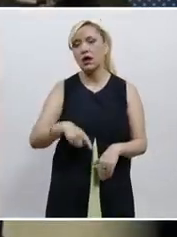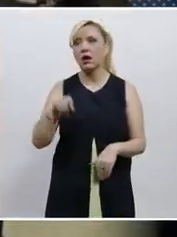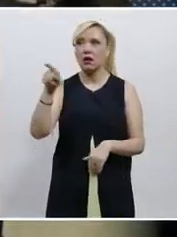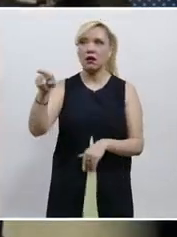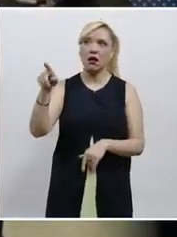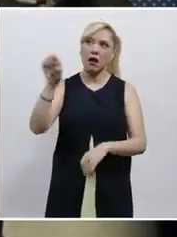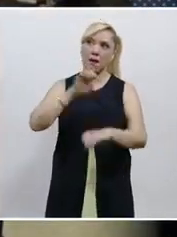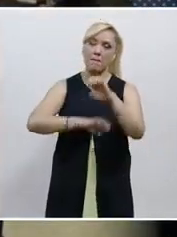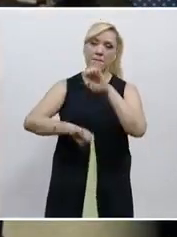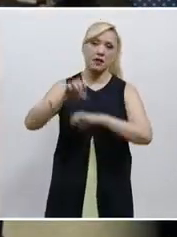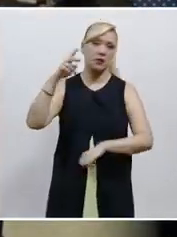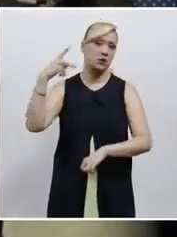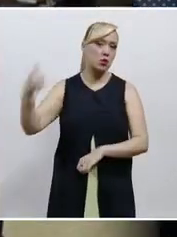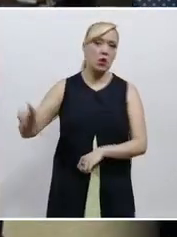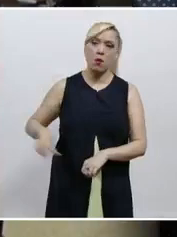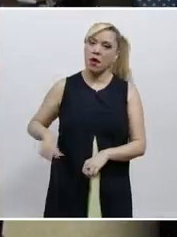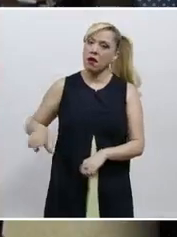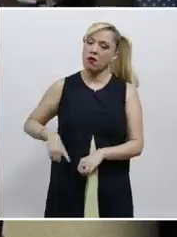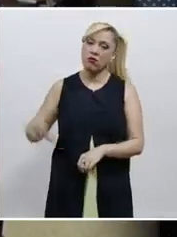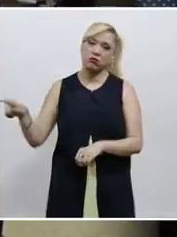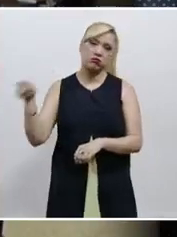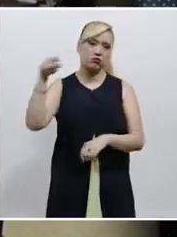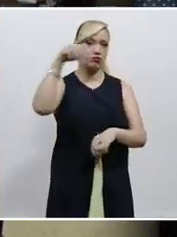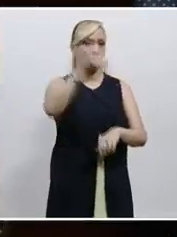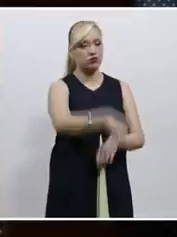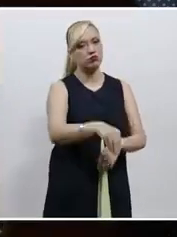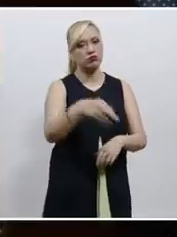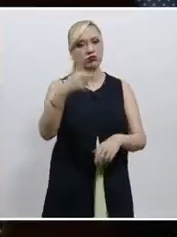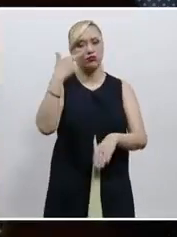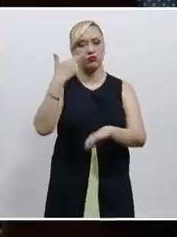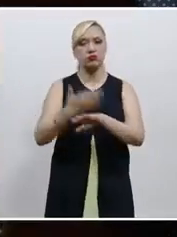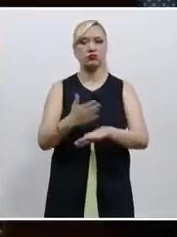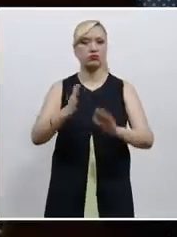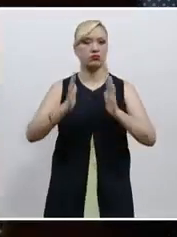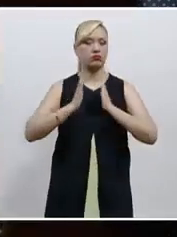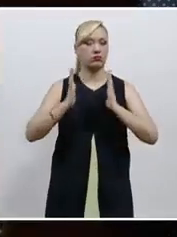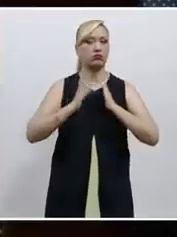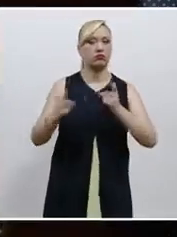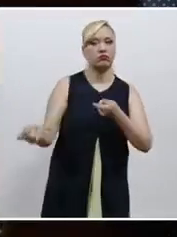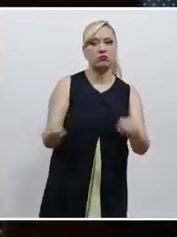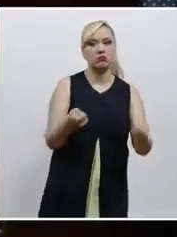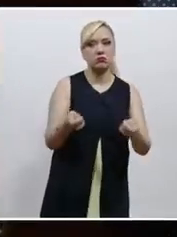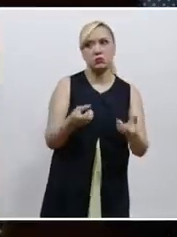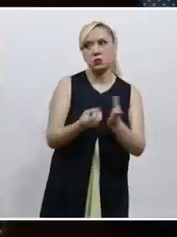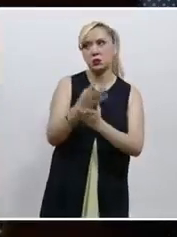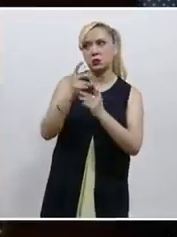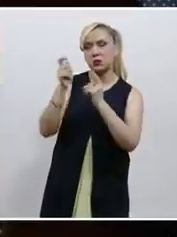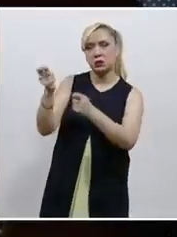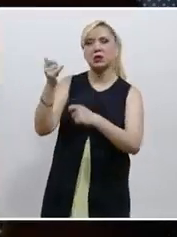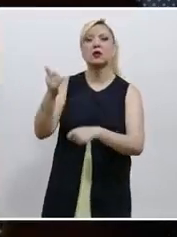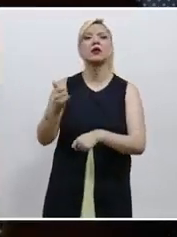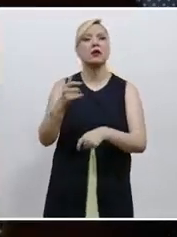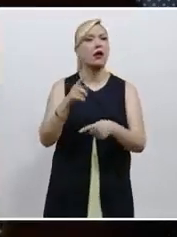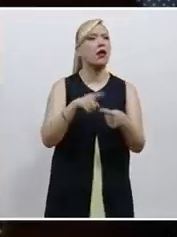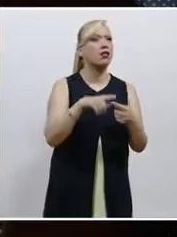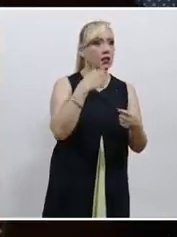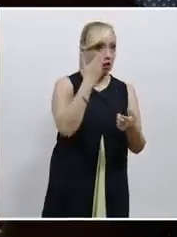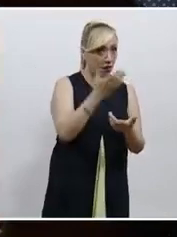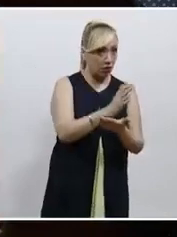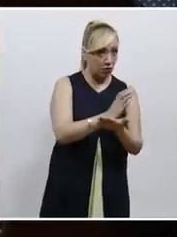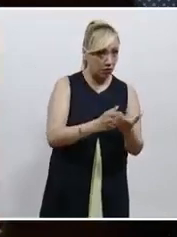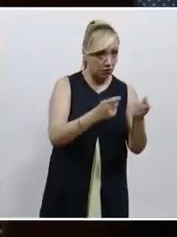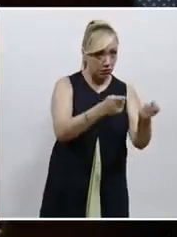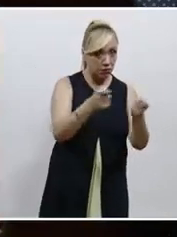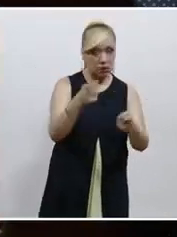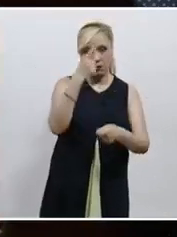aviación propiedad del Estado, que sería operada por la Secretaría de la Defensa. Además, se podrán otorgar títulos de asignación para que entidades